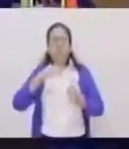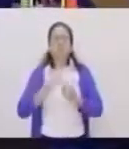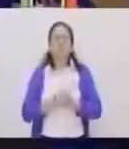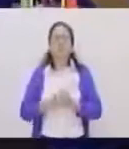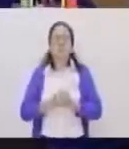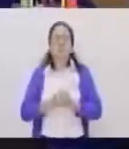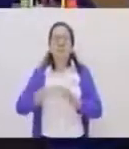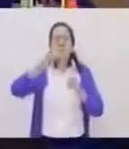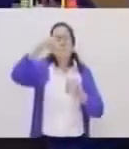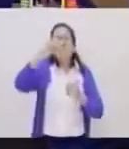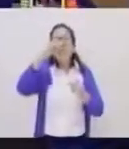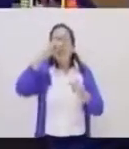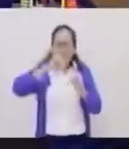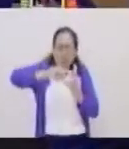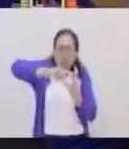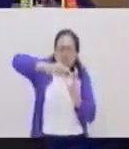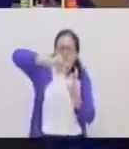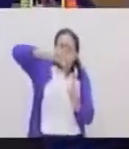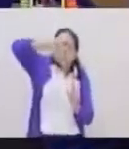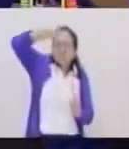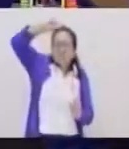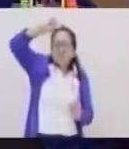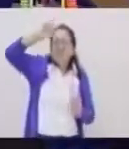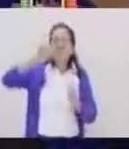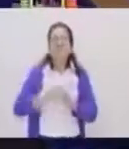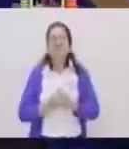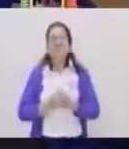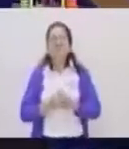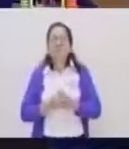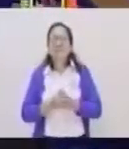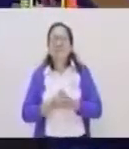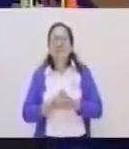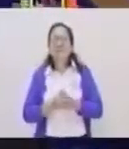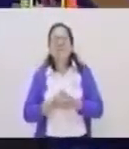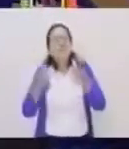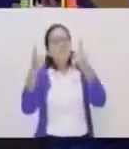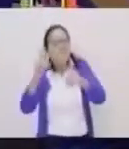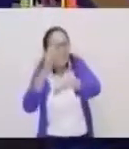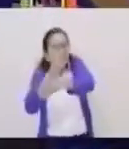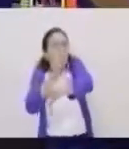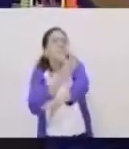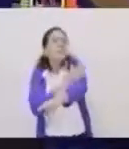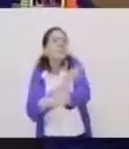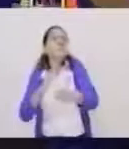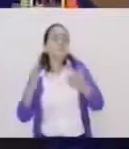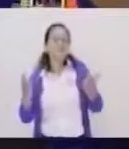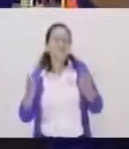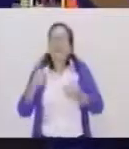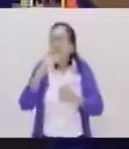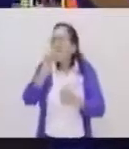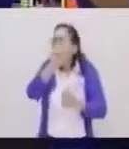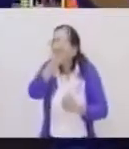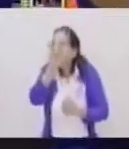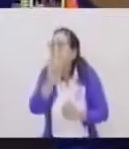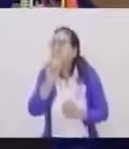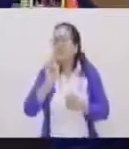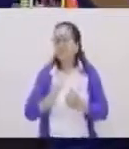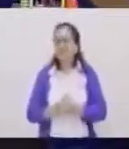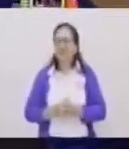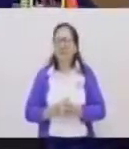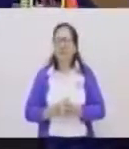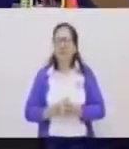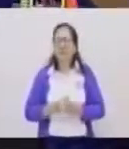Voy a colocar el metro, pero antes de hacer la medida, te pregunto